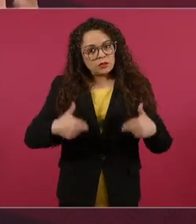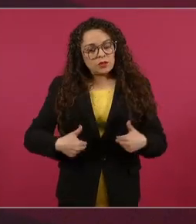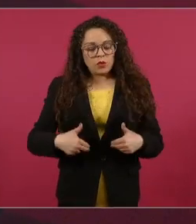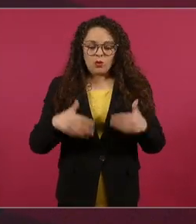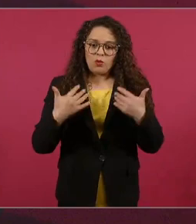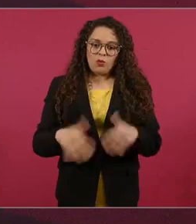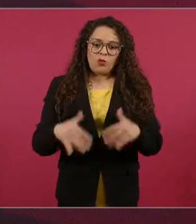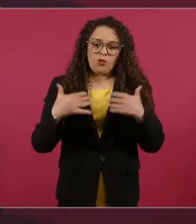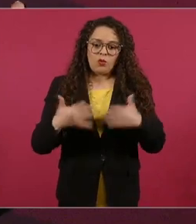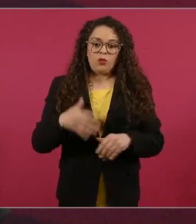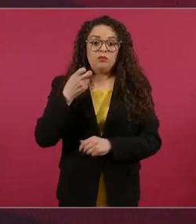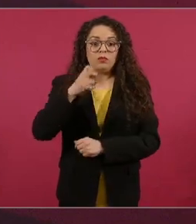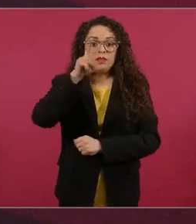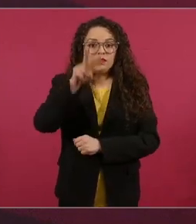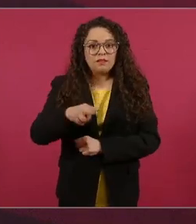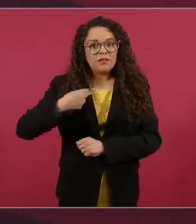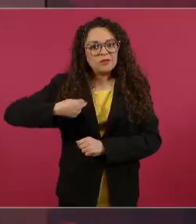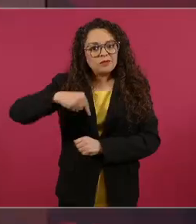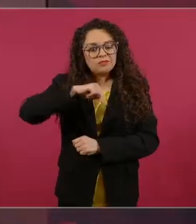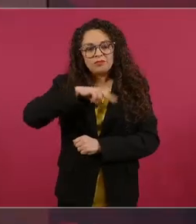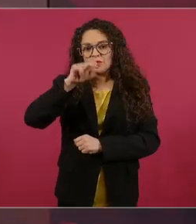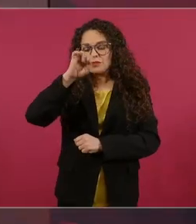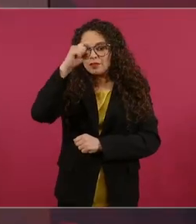Por eso nos ha costado tanto